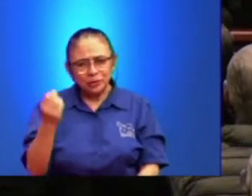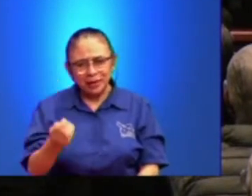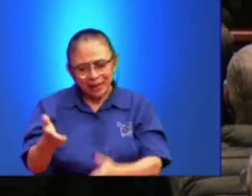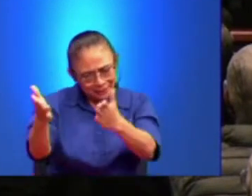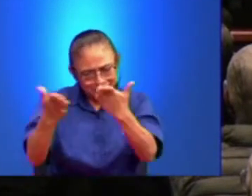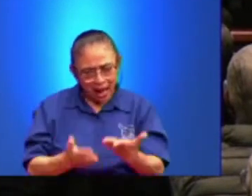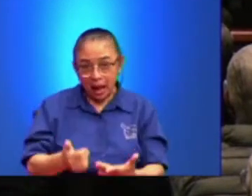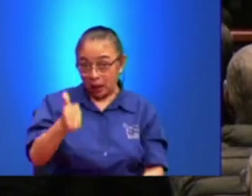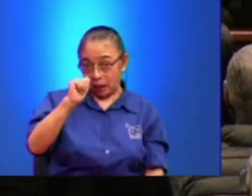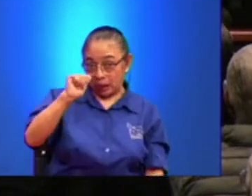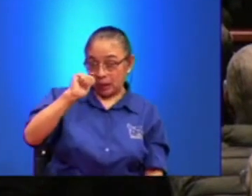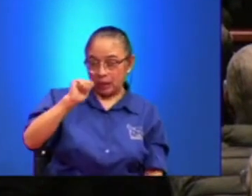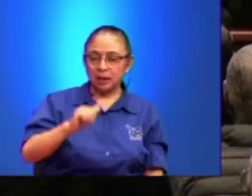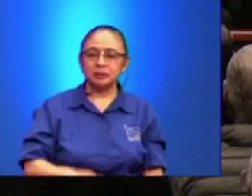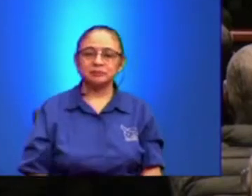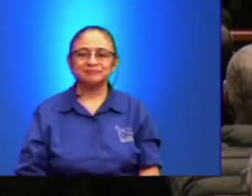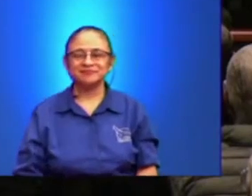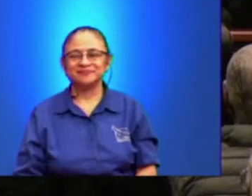guaro